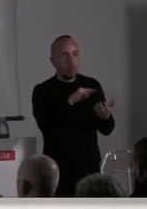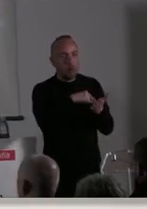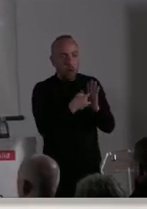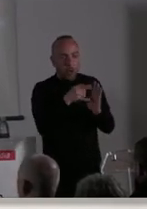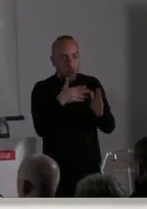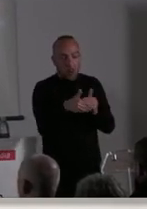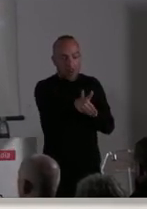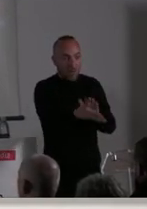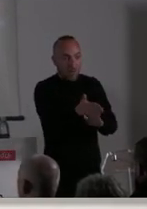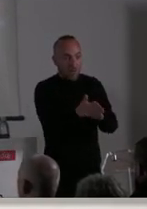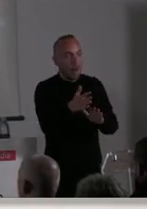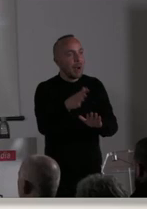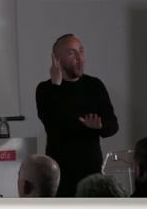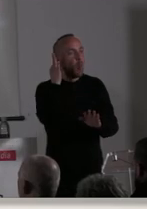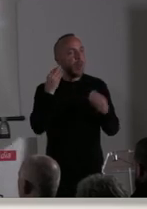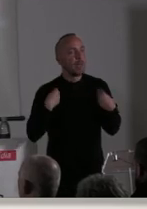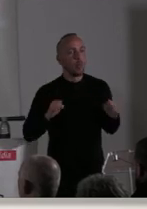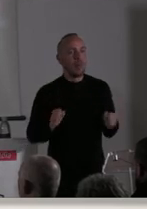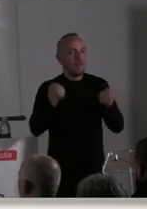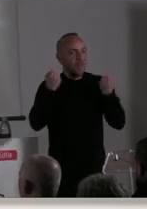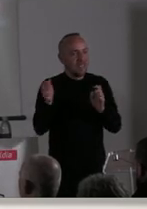a mujeres supervivientes de violencia